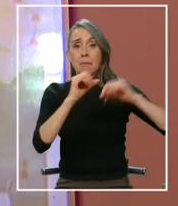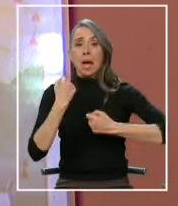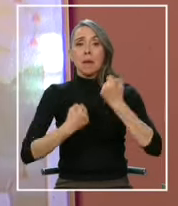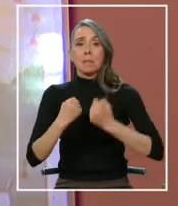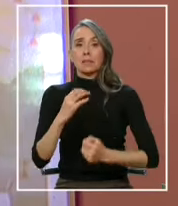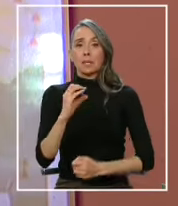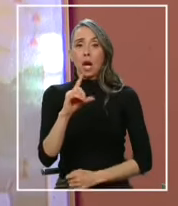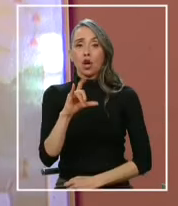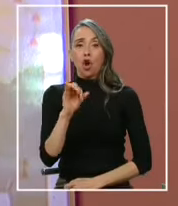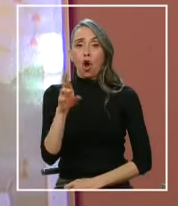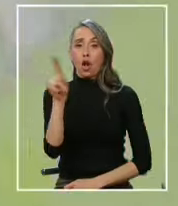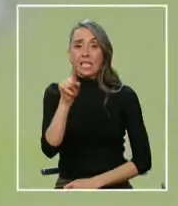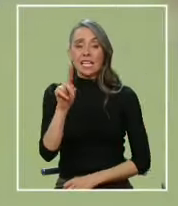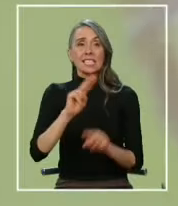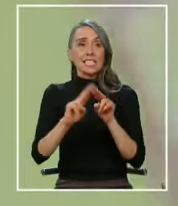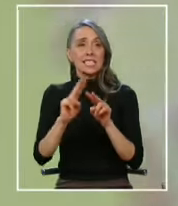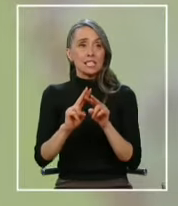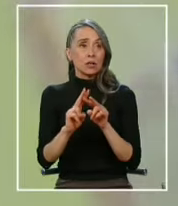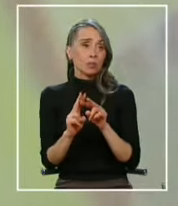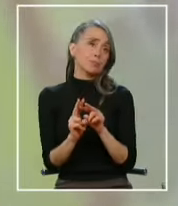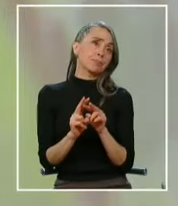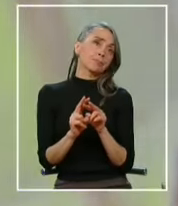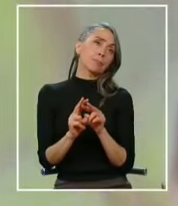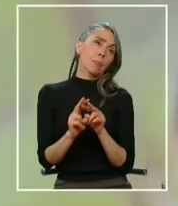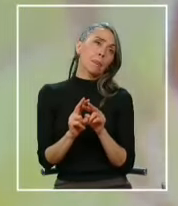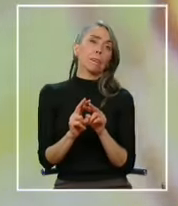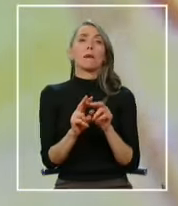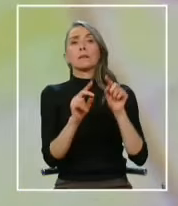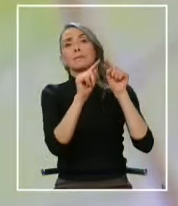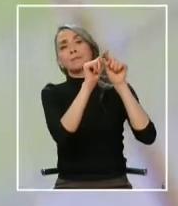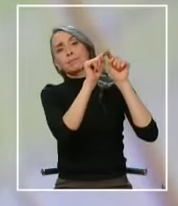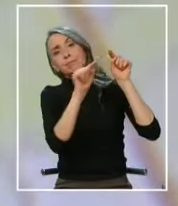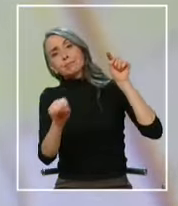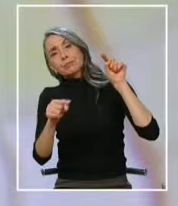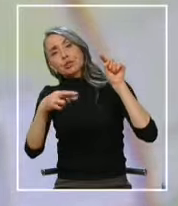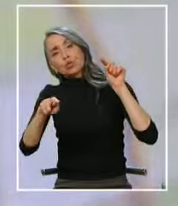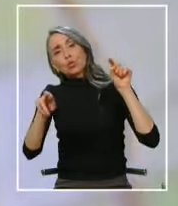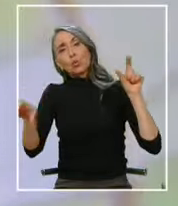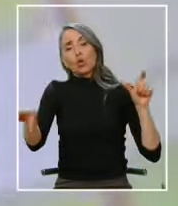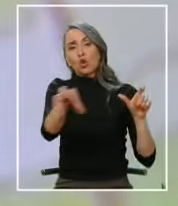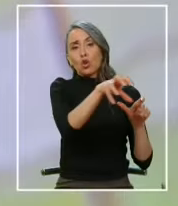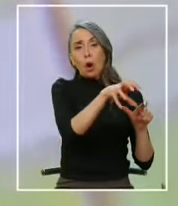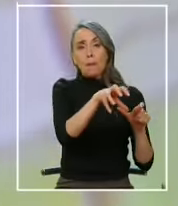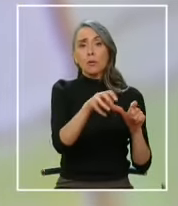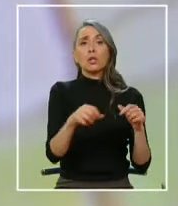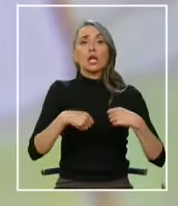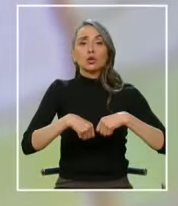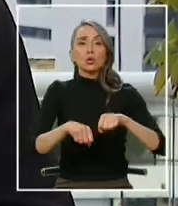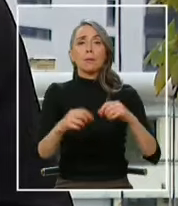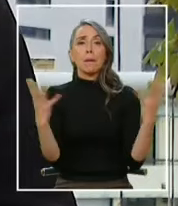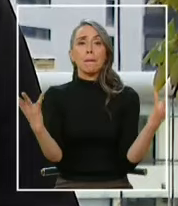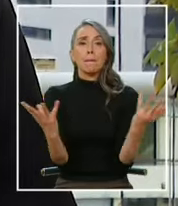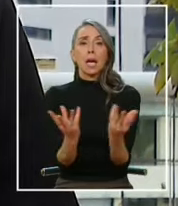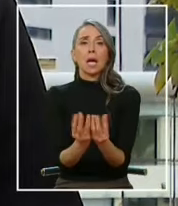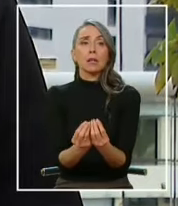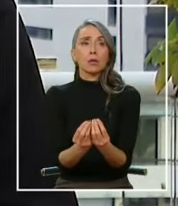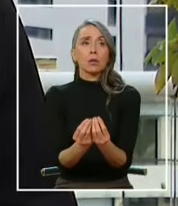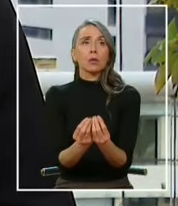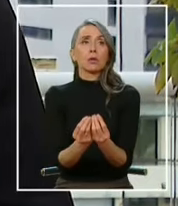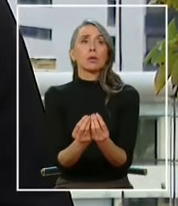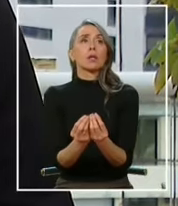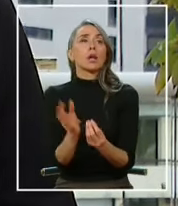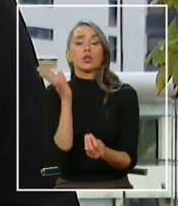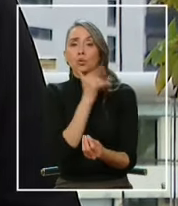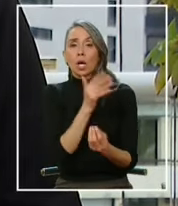empresa Colliers, podemos apreciar que en la medida que avanzamos hacia el sur, estos establecimientos van disminuyendo. Hay un cuadro